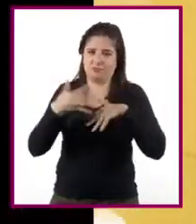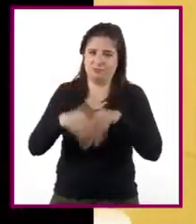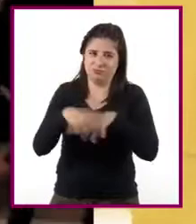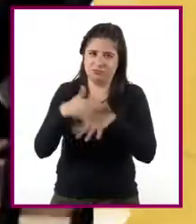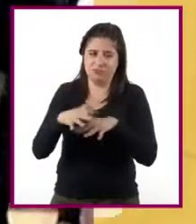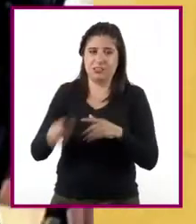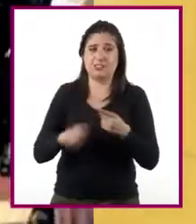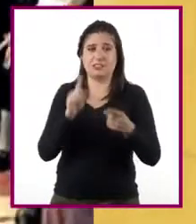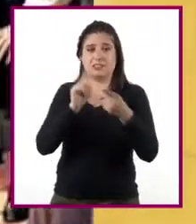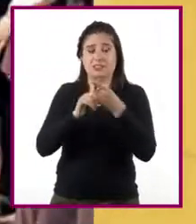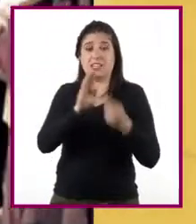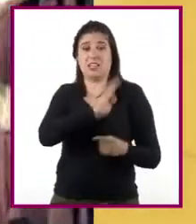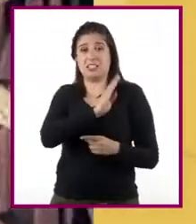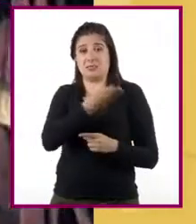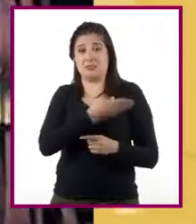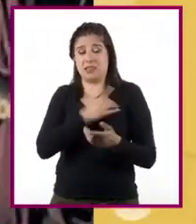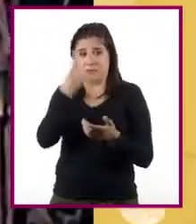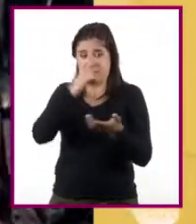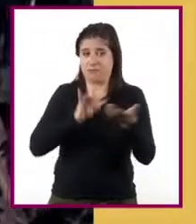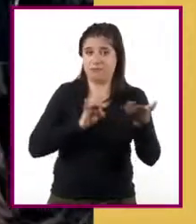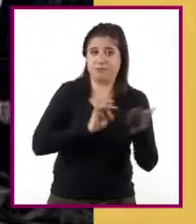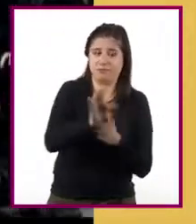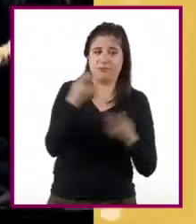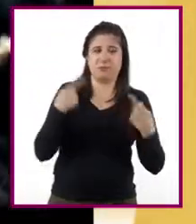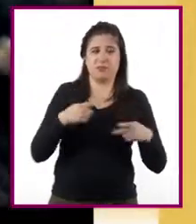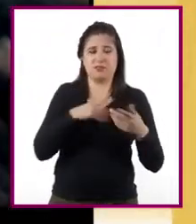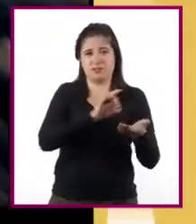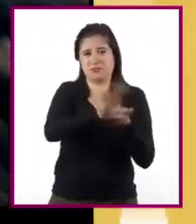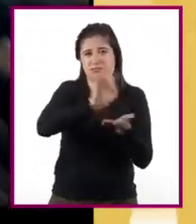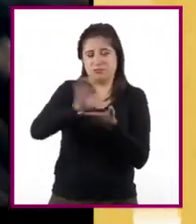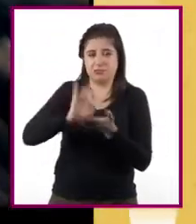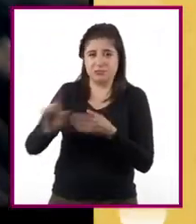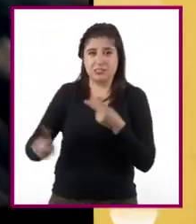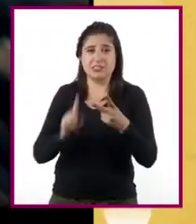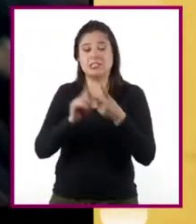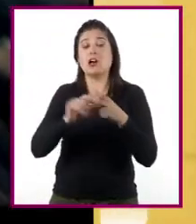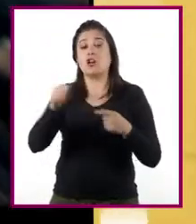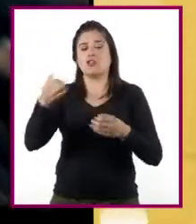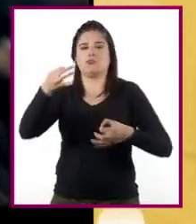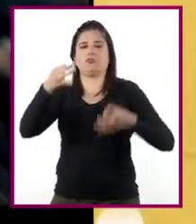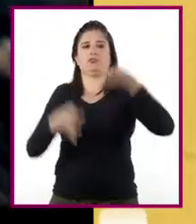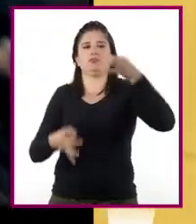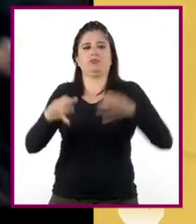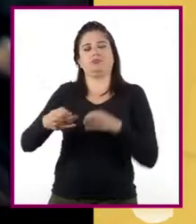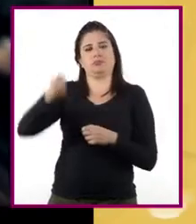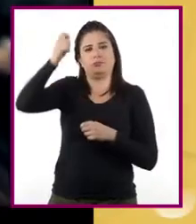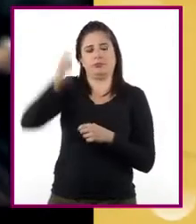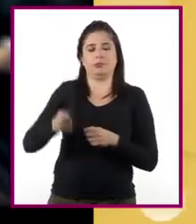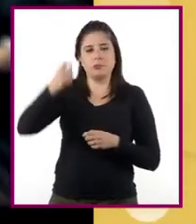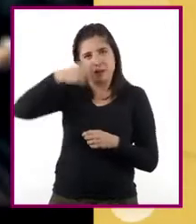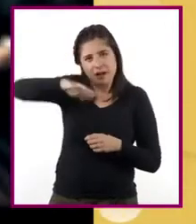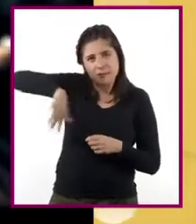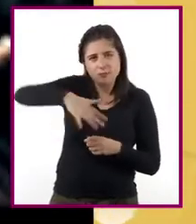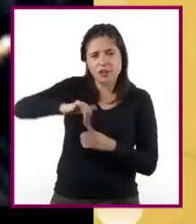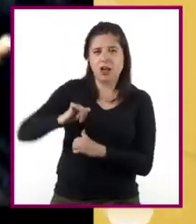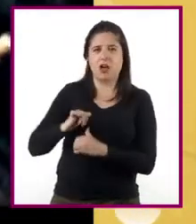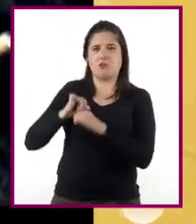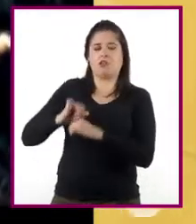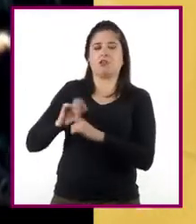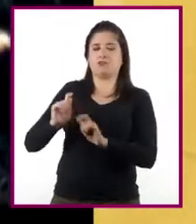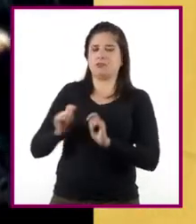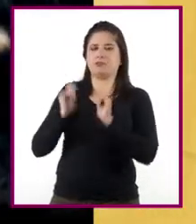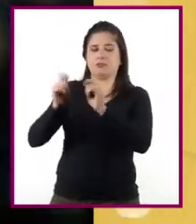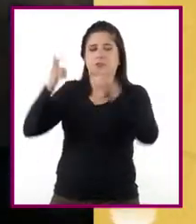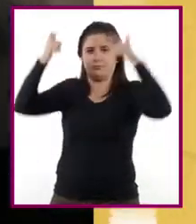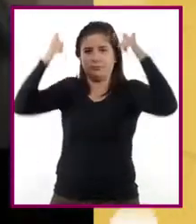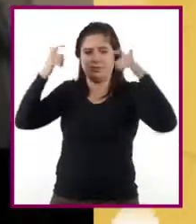es armar a España para expulsar al invasor, el otro es llamar a las Cortes para buscar a una autoridad que legitime